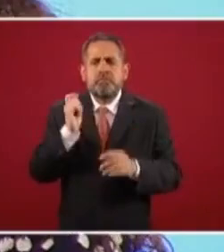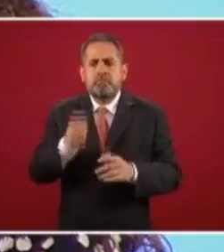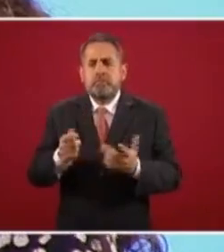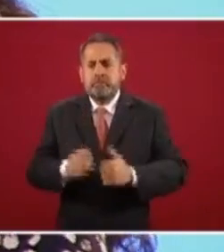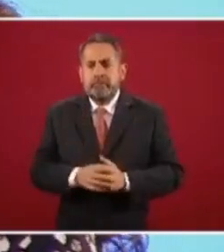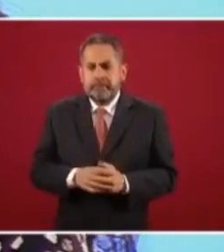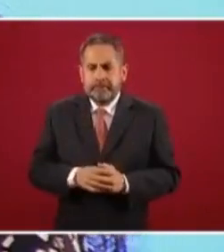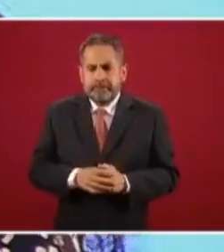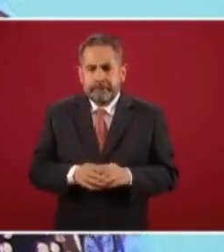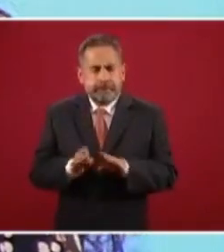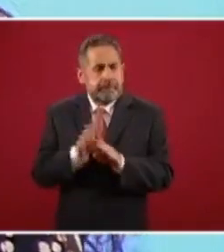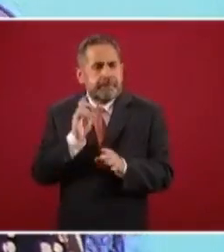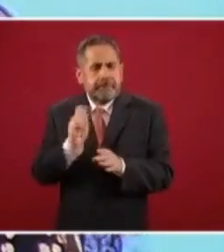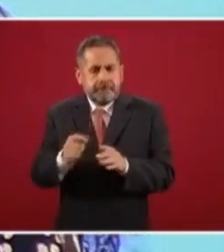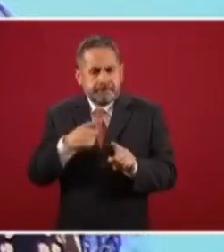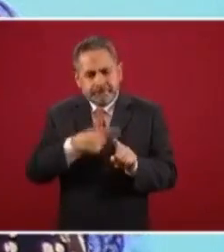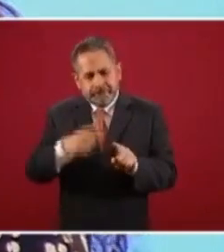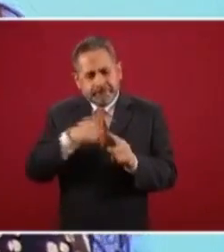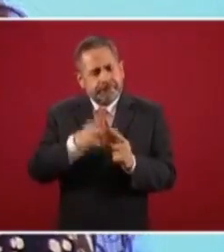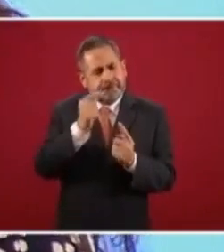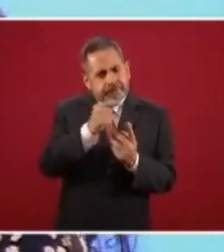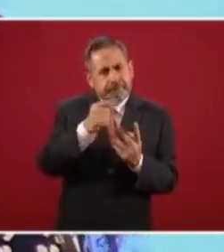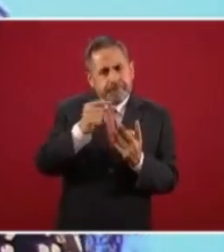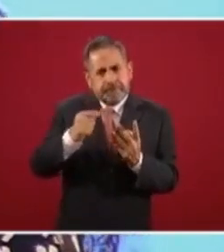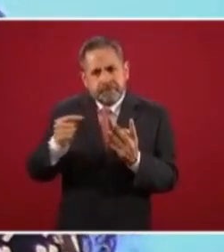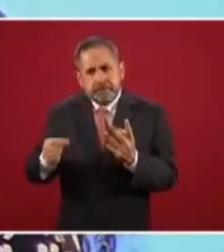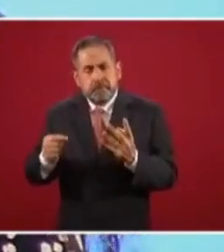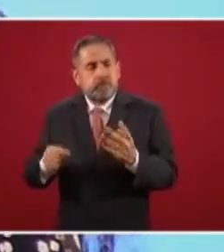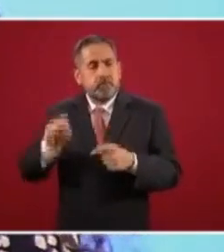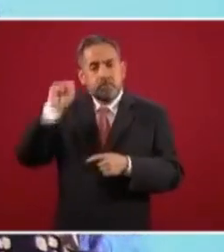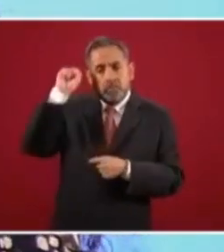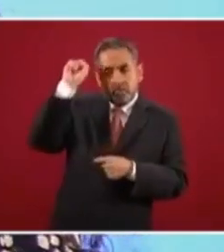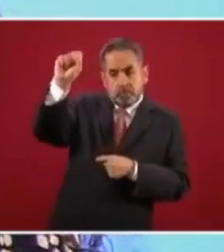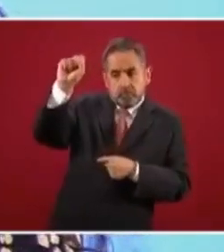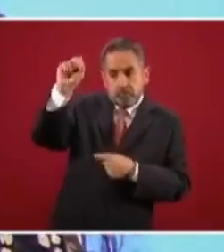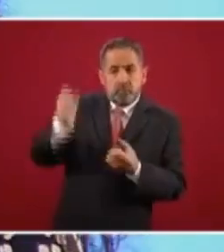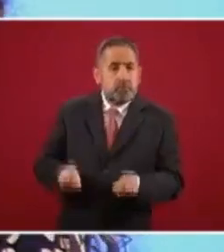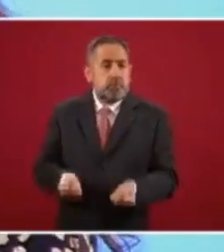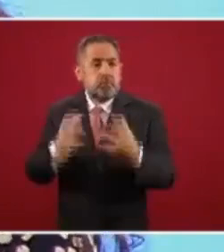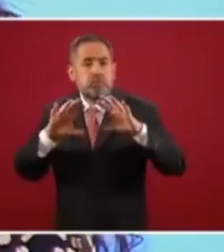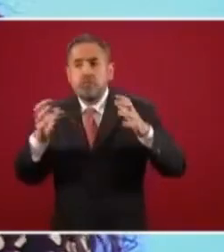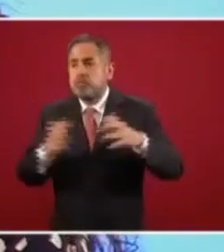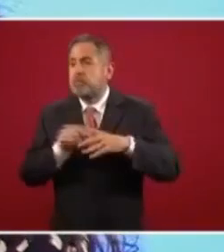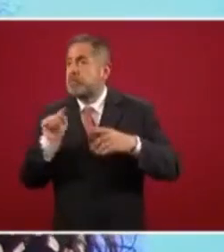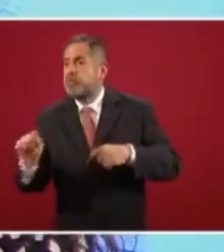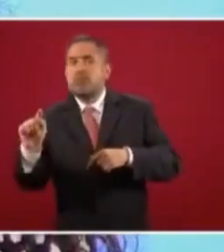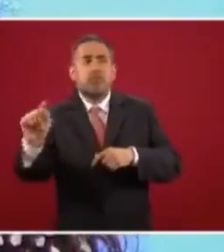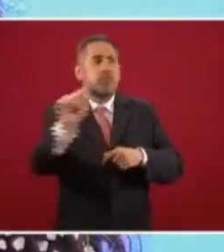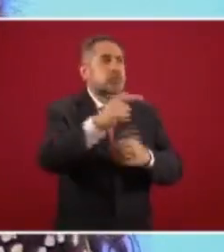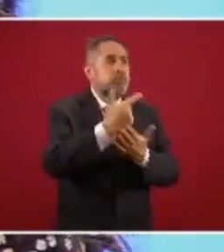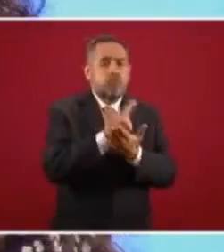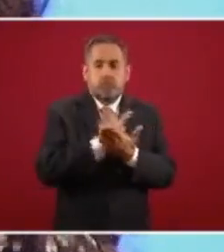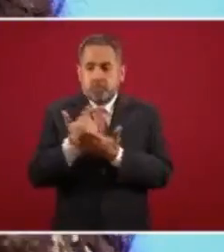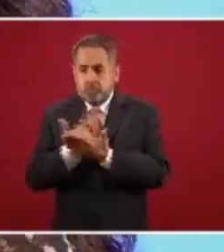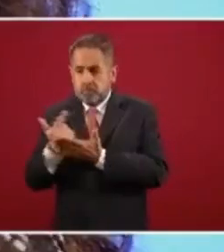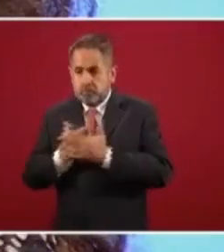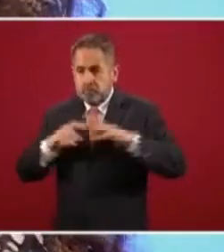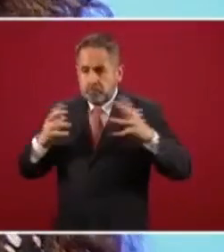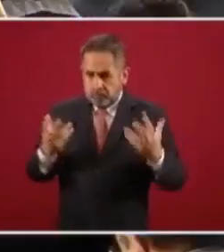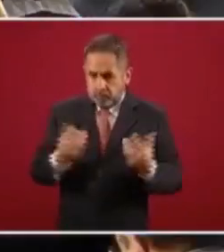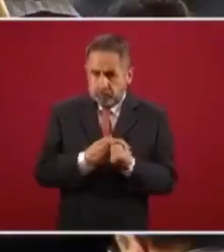primero, de todos los registros sindicales del país y de todos los depósitos